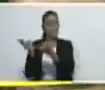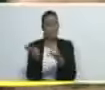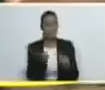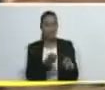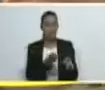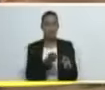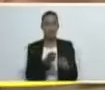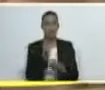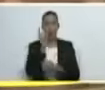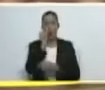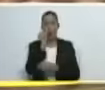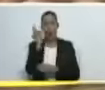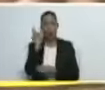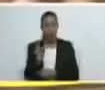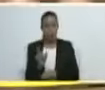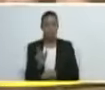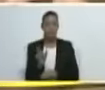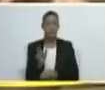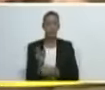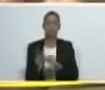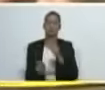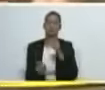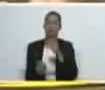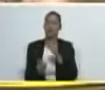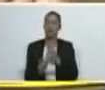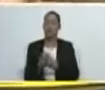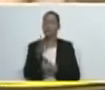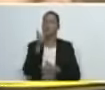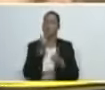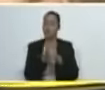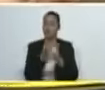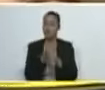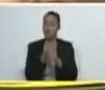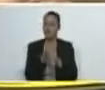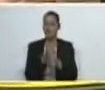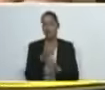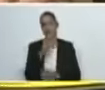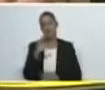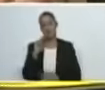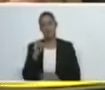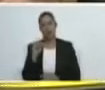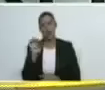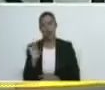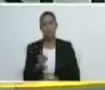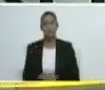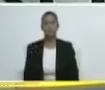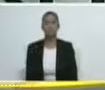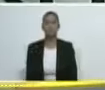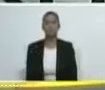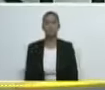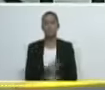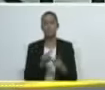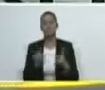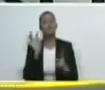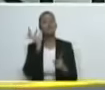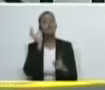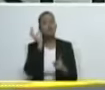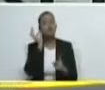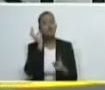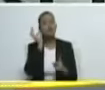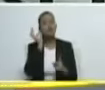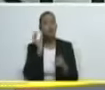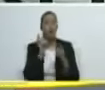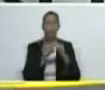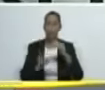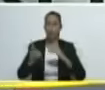doctor y rector Carlos Quintero, vicepresidente del Consejo Nacional Electoral, la doctora y rectora